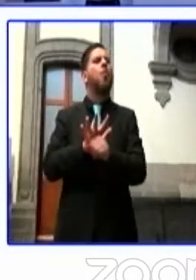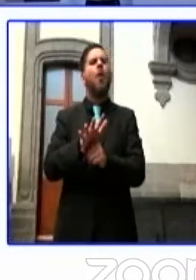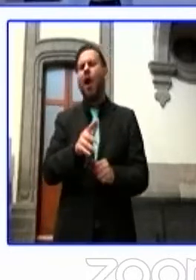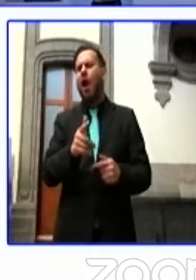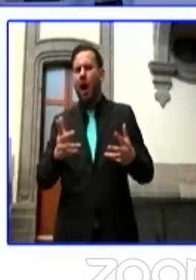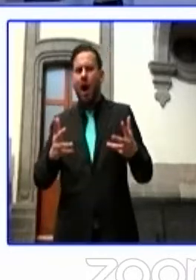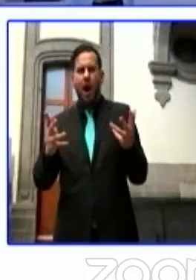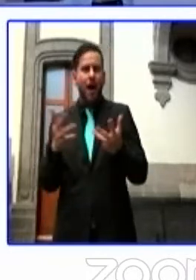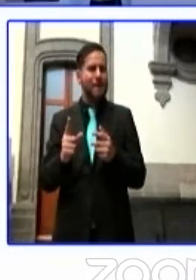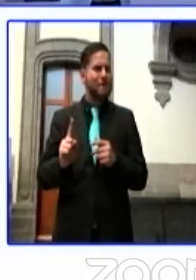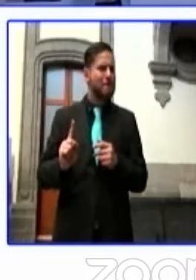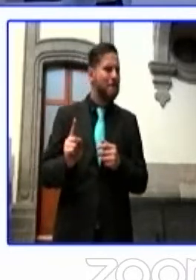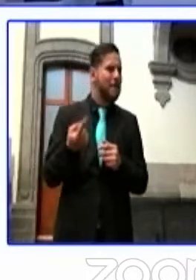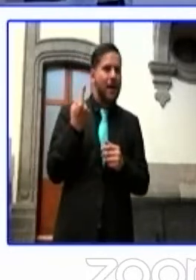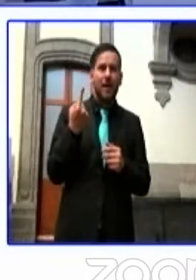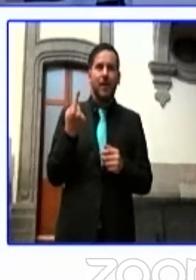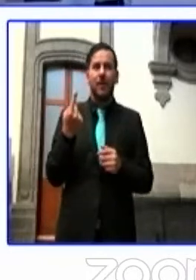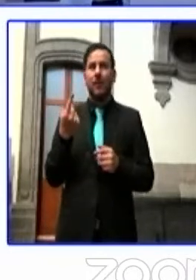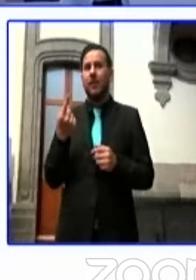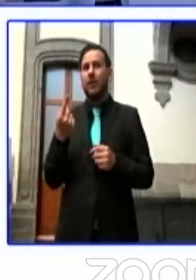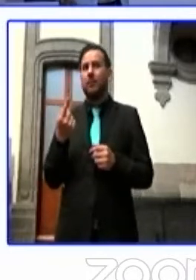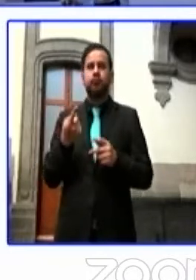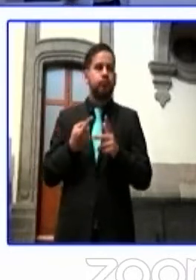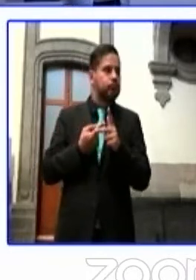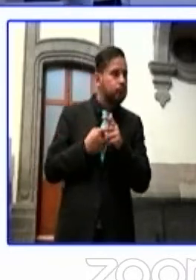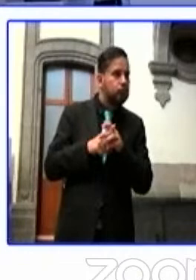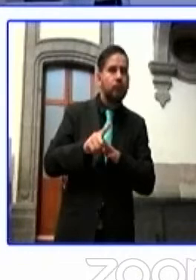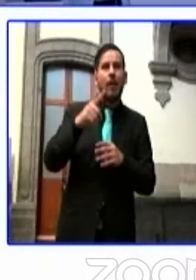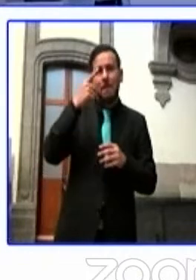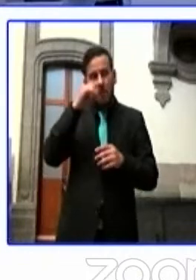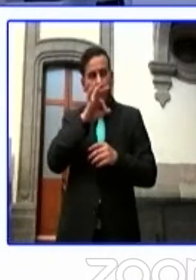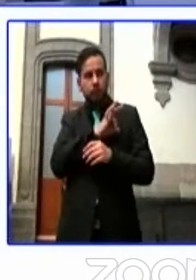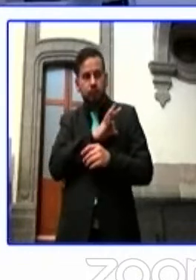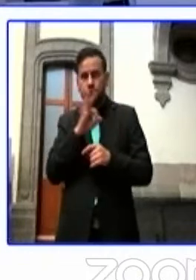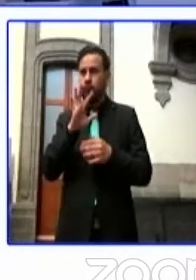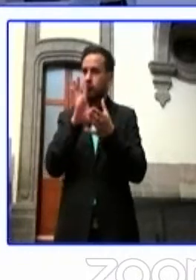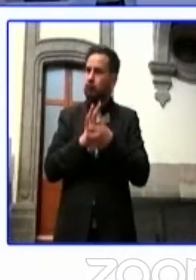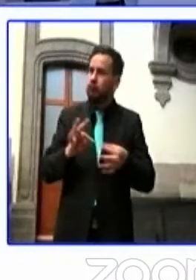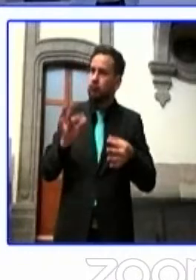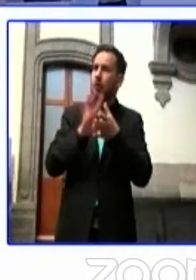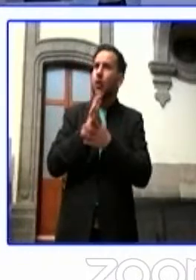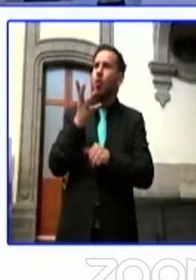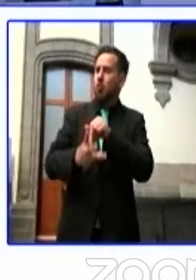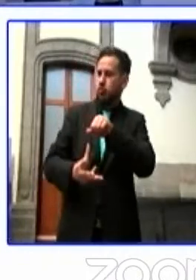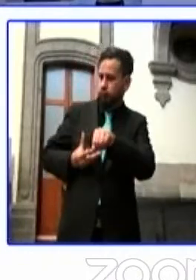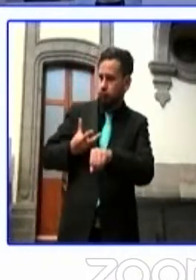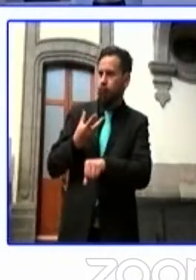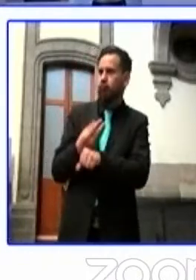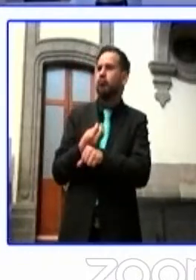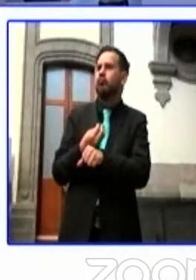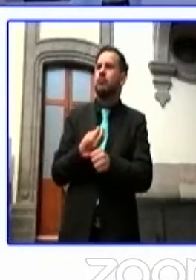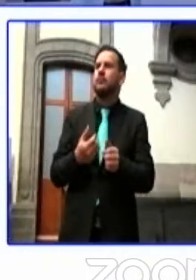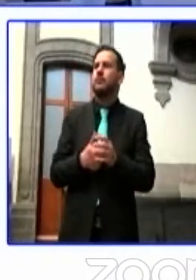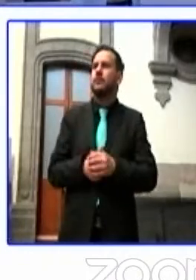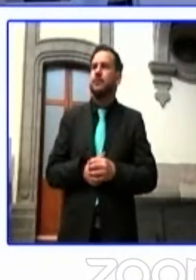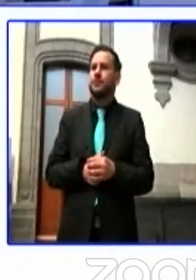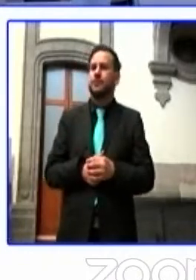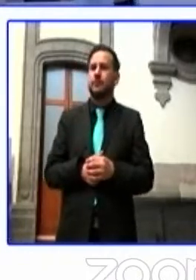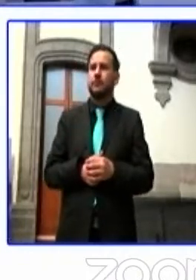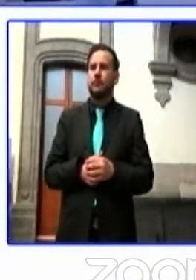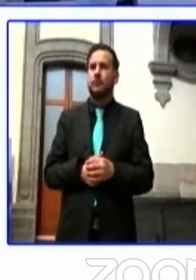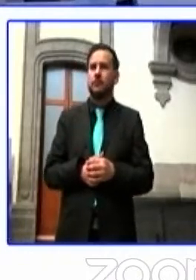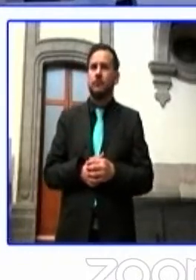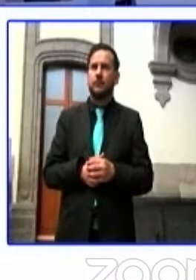la principal o la de inicio para arrancar en este cumplimiento de lo ahí dispuesto?